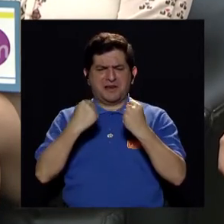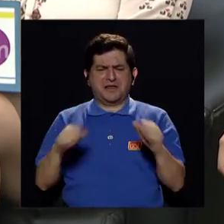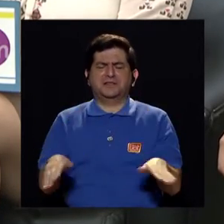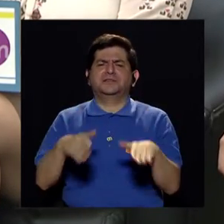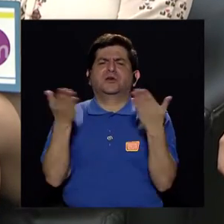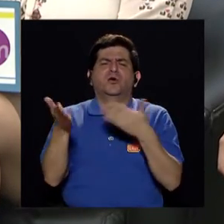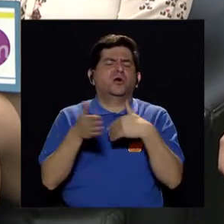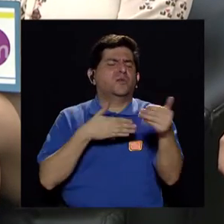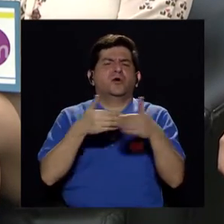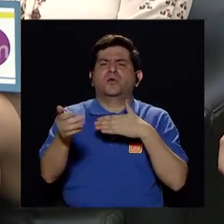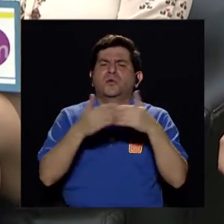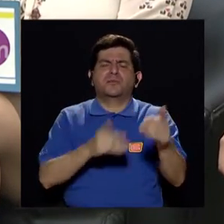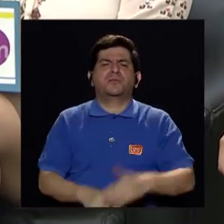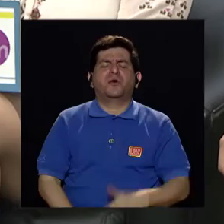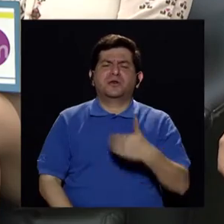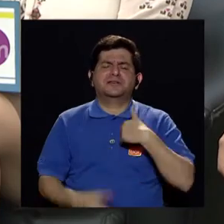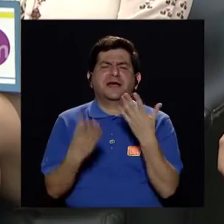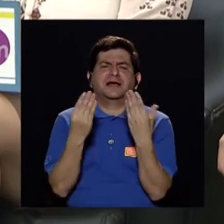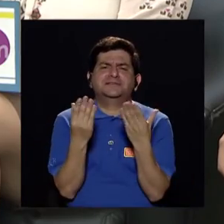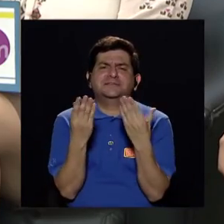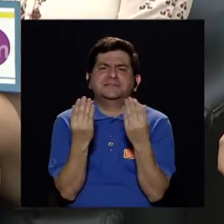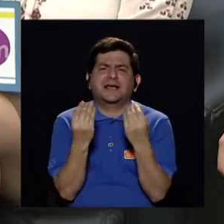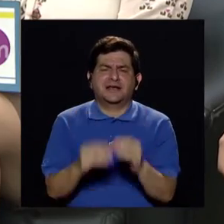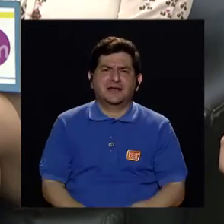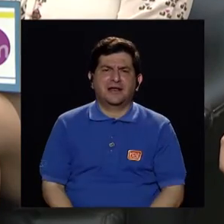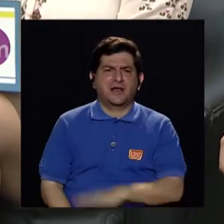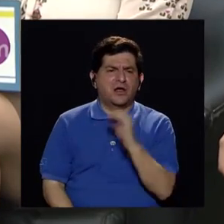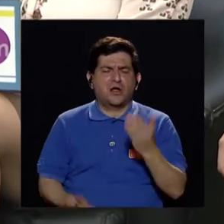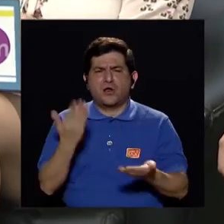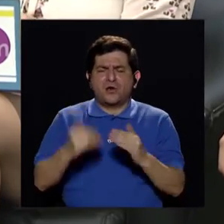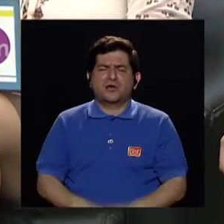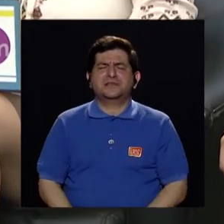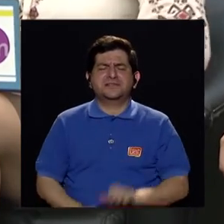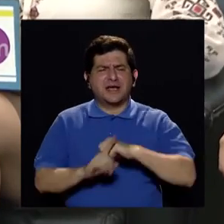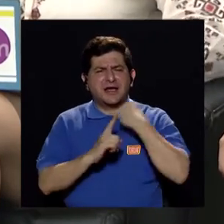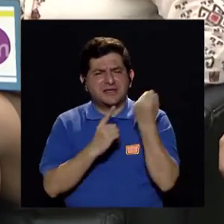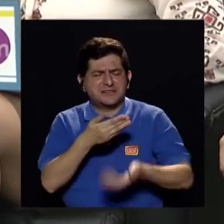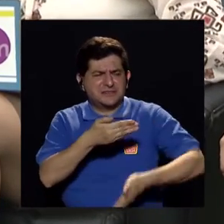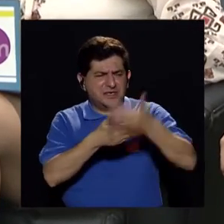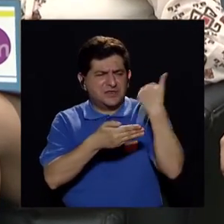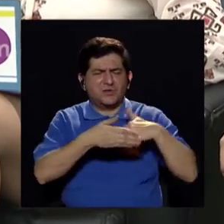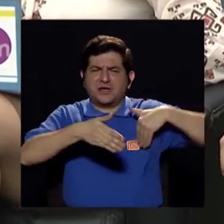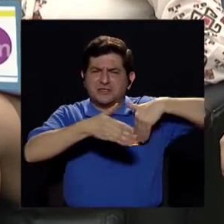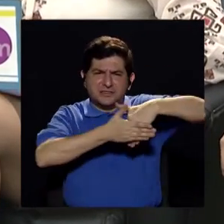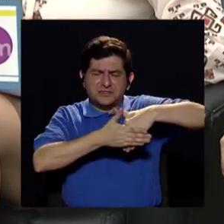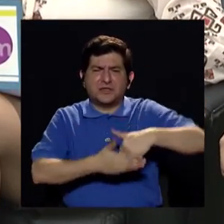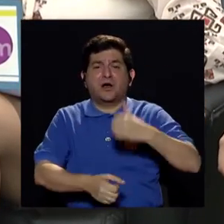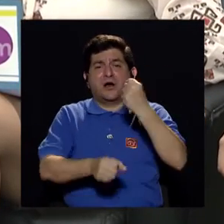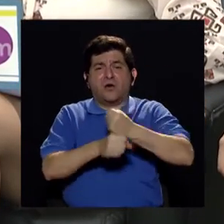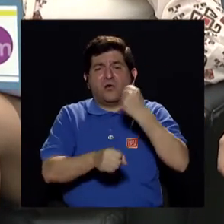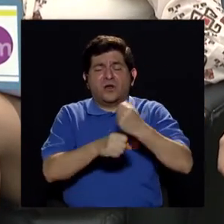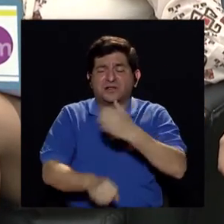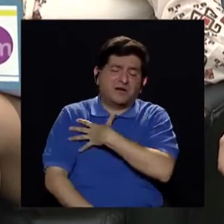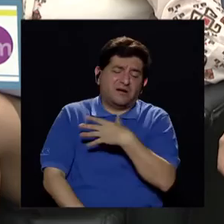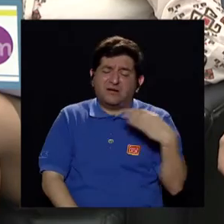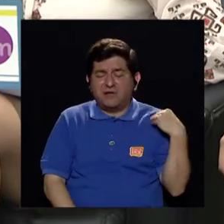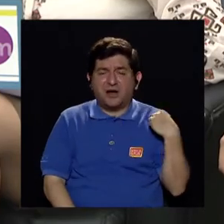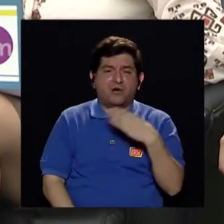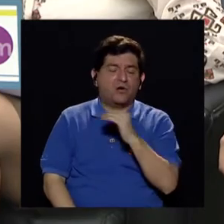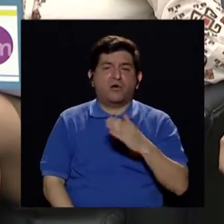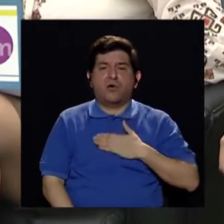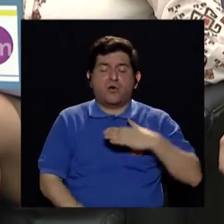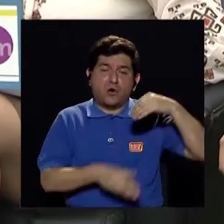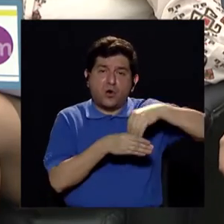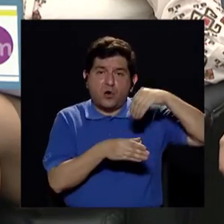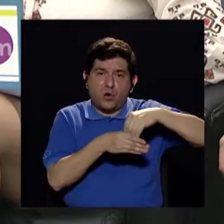a pesar de que tenga miedos, a pesar de que tenga ataduras del pasado, a pesar de que el trabajo que tenga no me gusta, a pesar de que